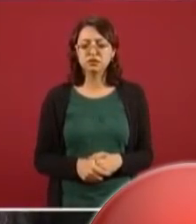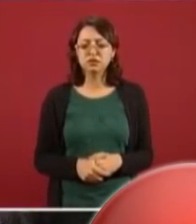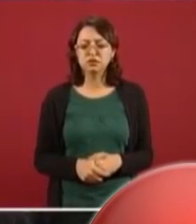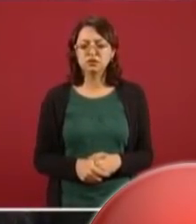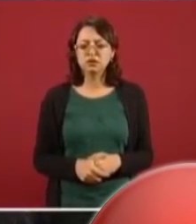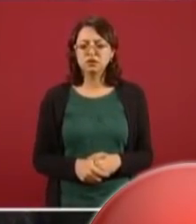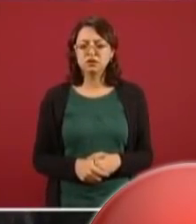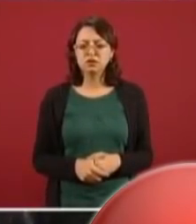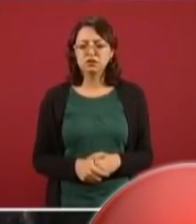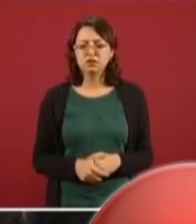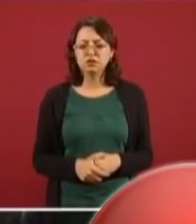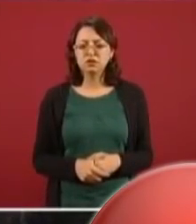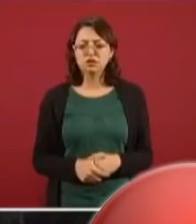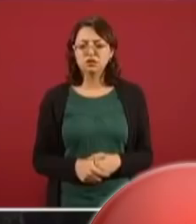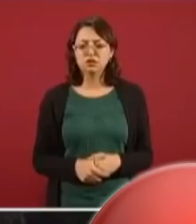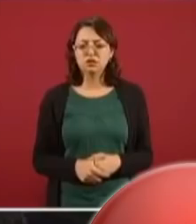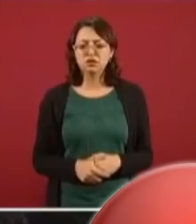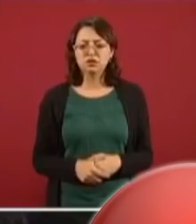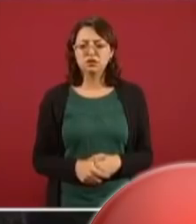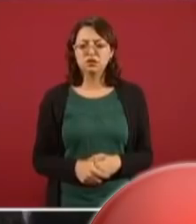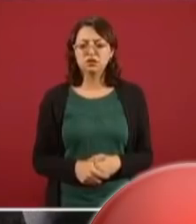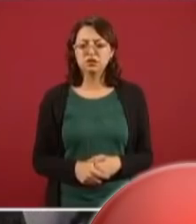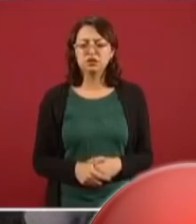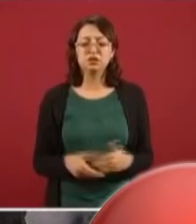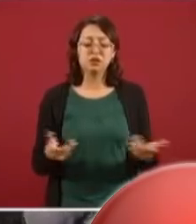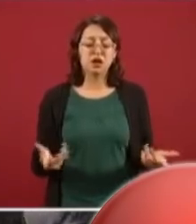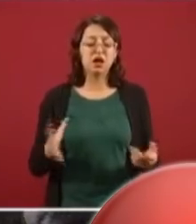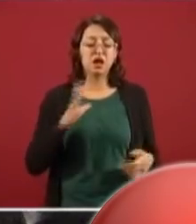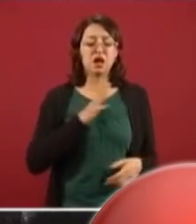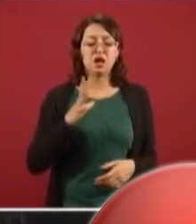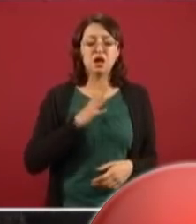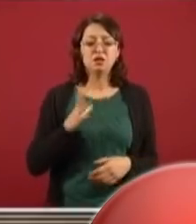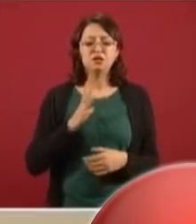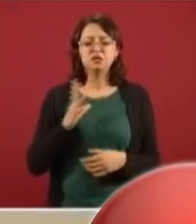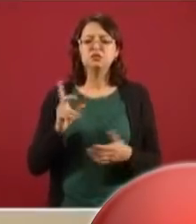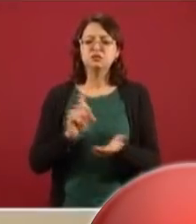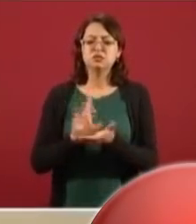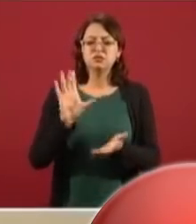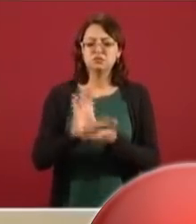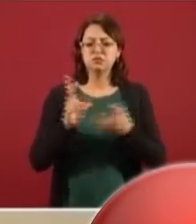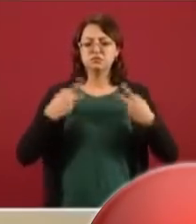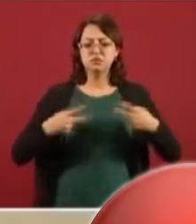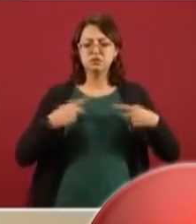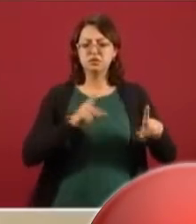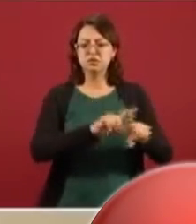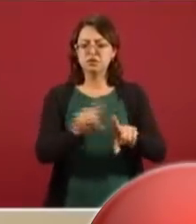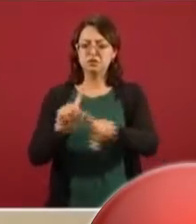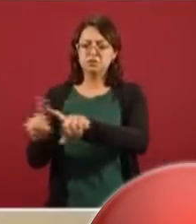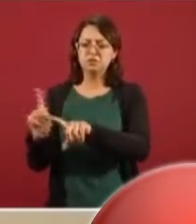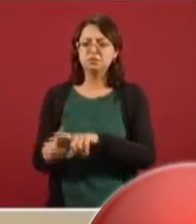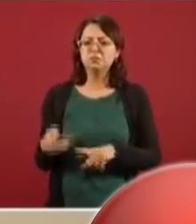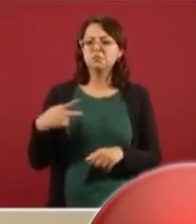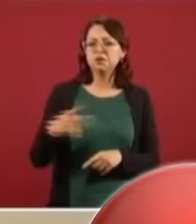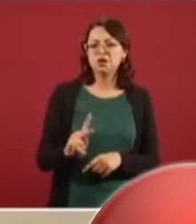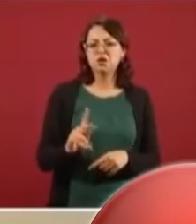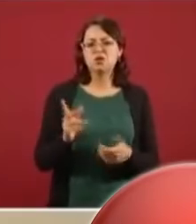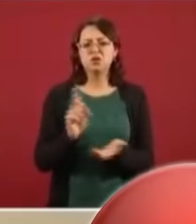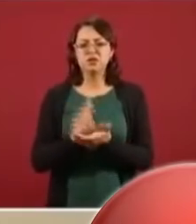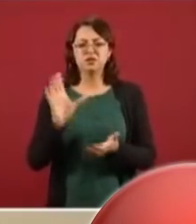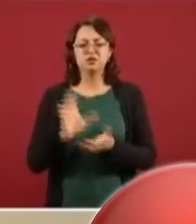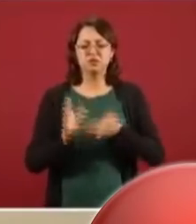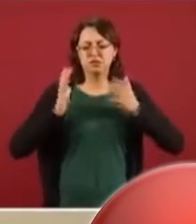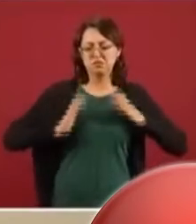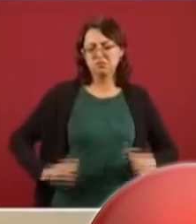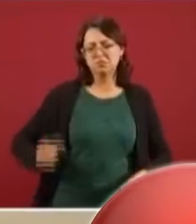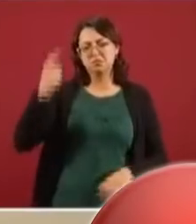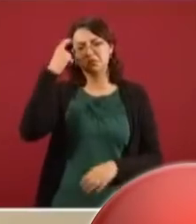a una gran población, a un buen número de seres humanos, se refiere a discapacidad física o mental,